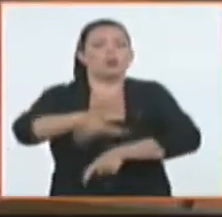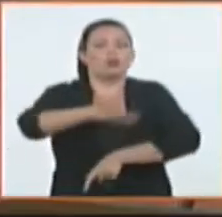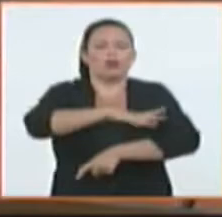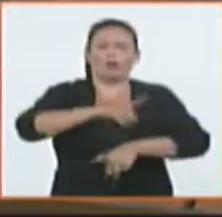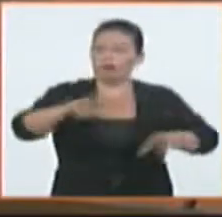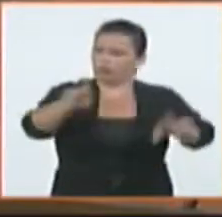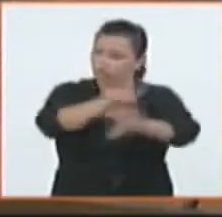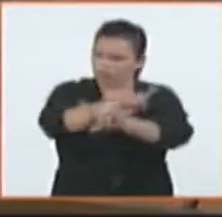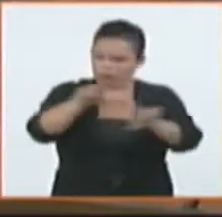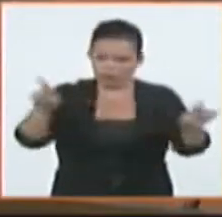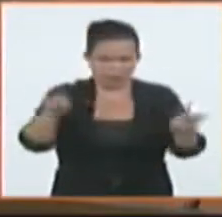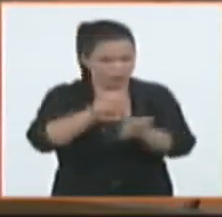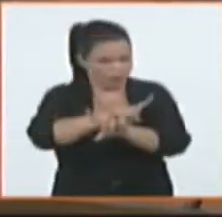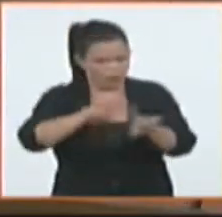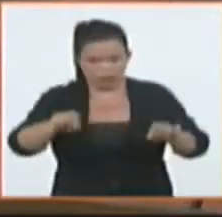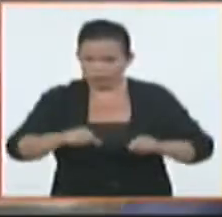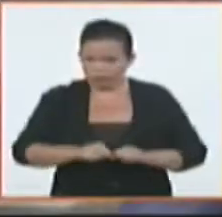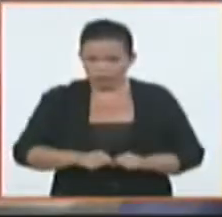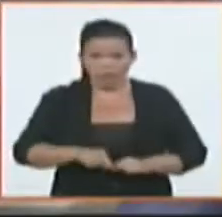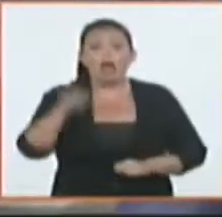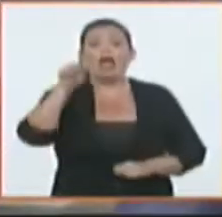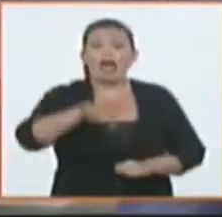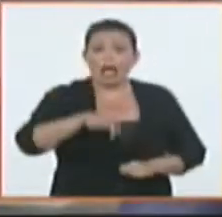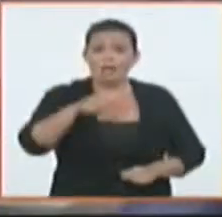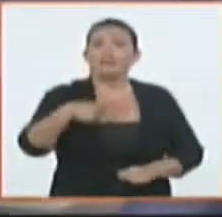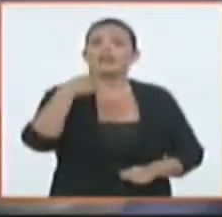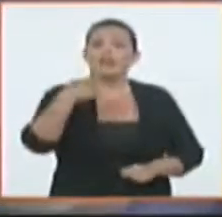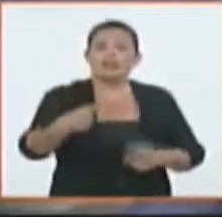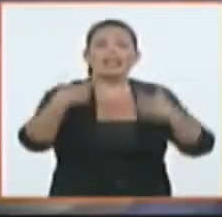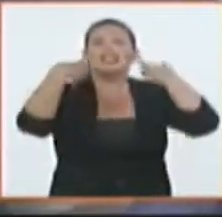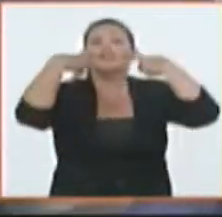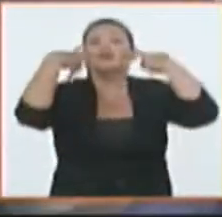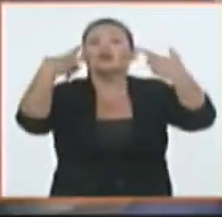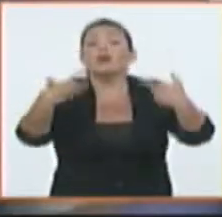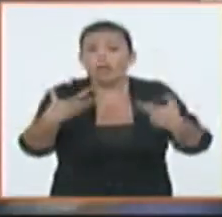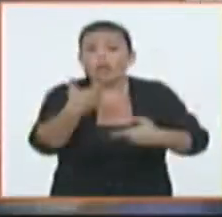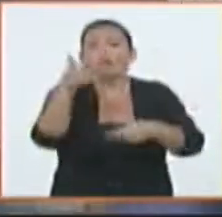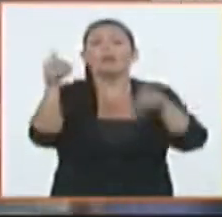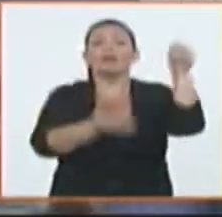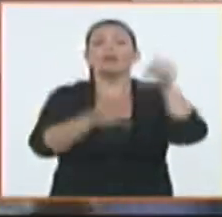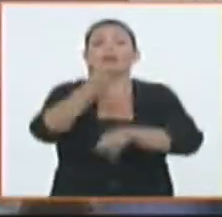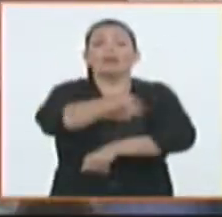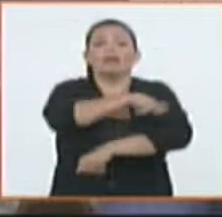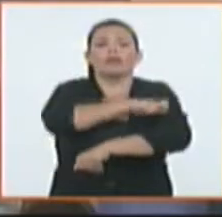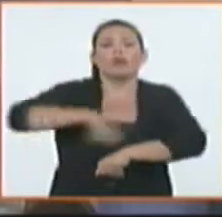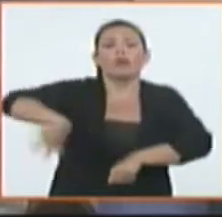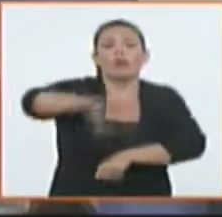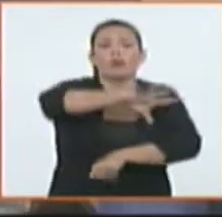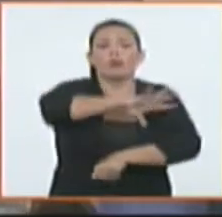plantea como elemento imprescindible la participación del pueblo. No es un favor que le estamos haciendo al pueblo, al contrario.